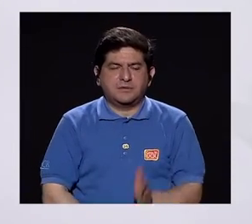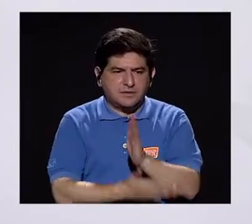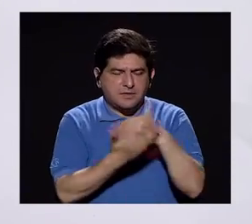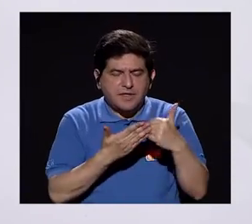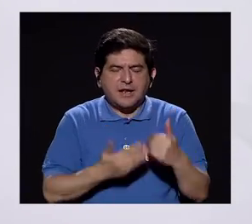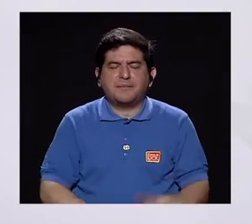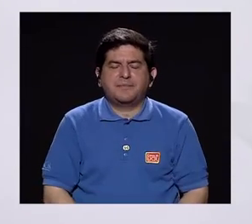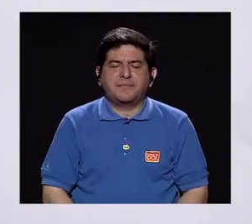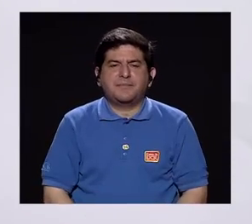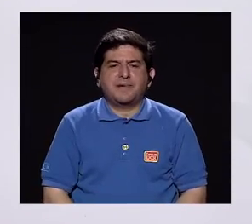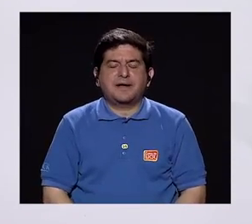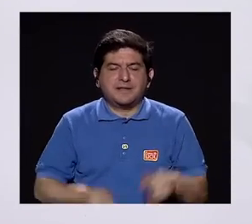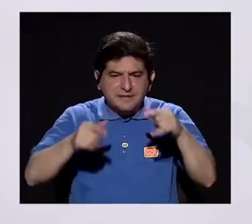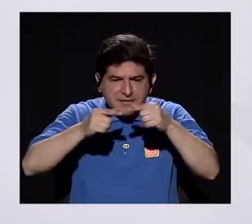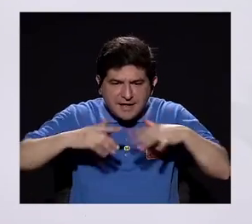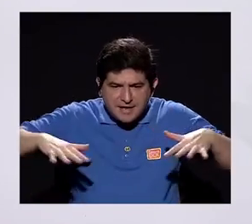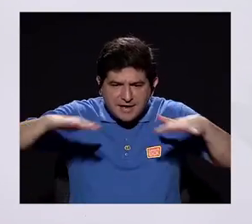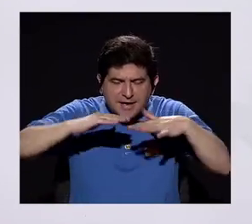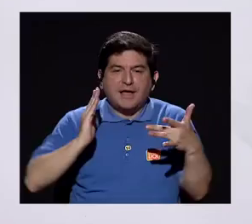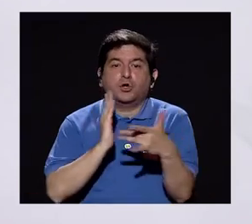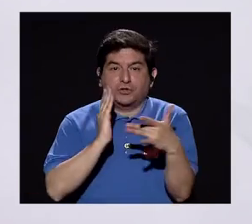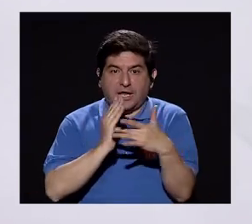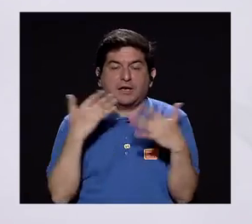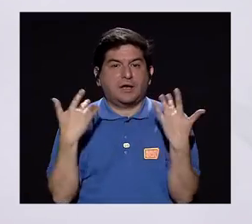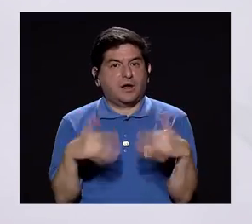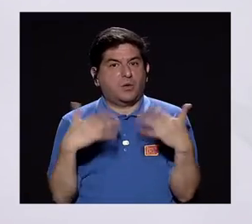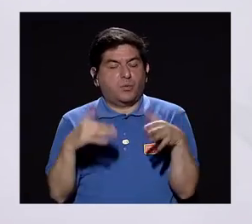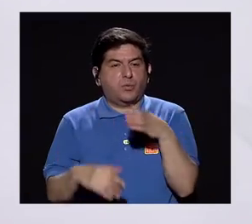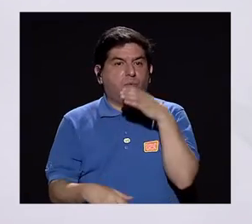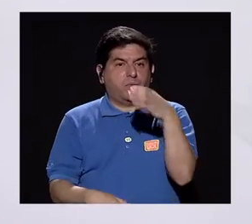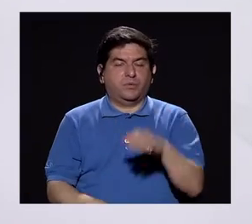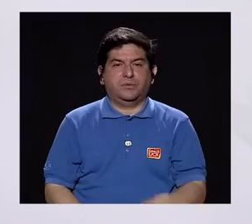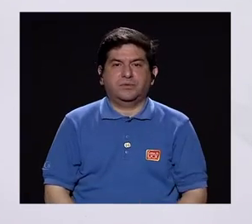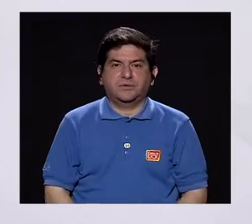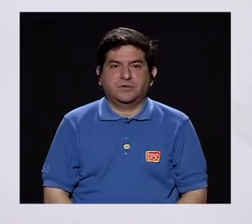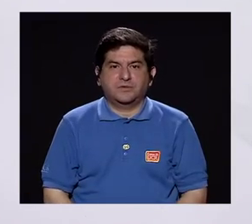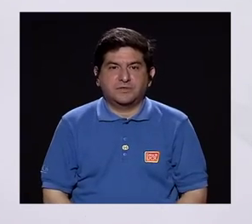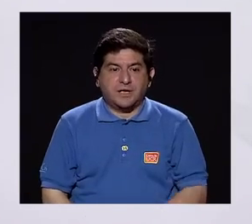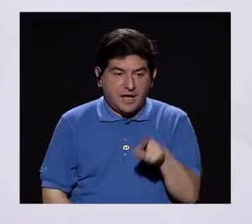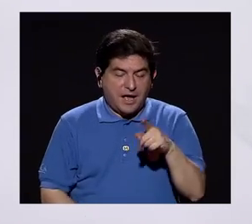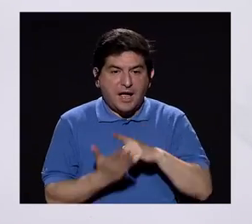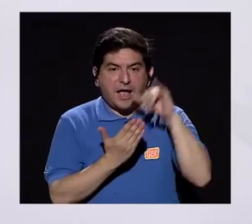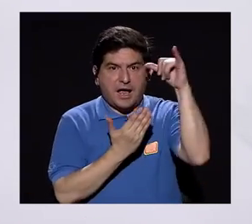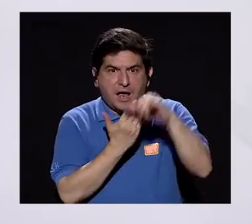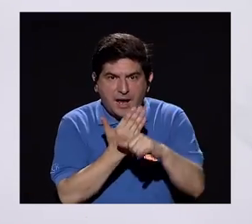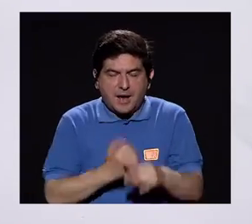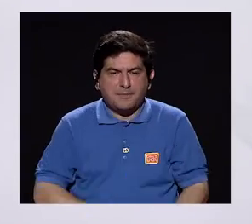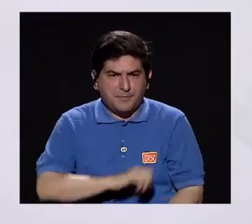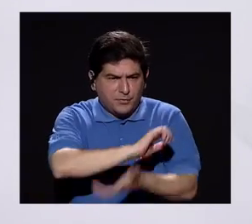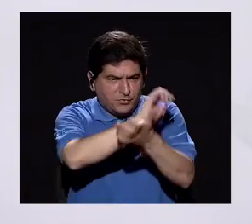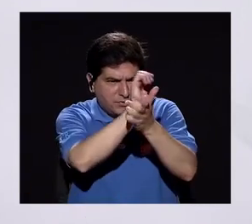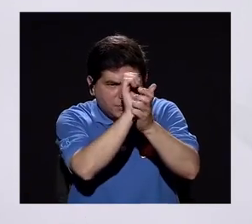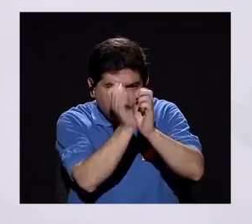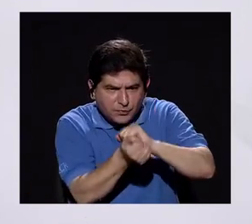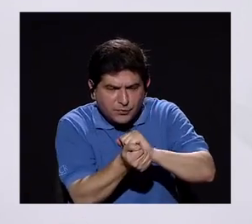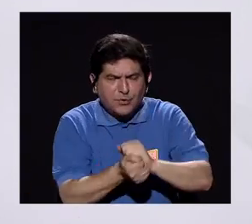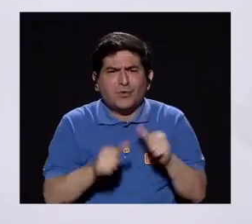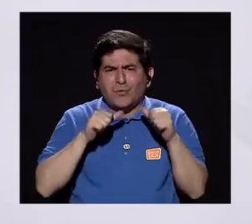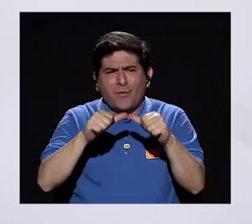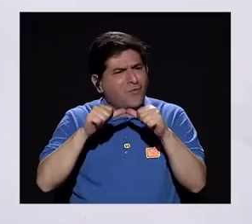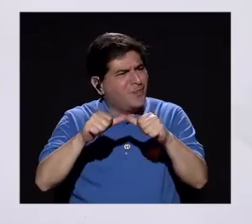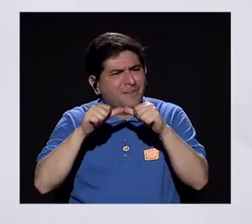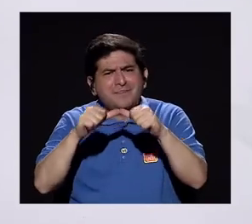la parte geotécnica también del proyecto que ahí es todo un tema la reconfiguración del proyecto es